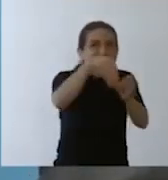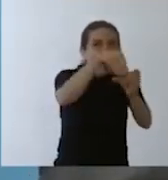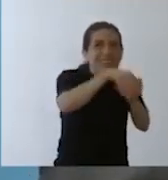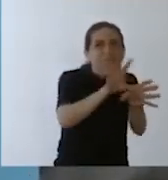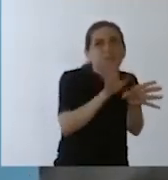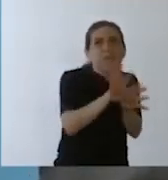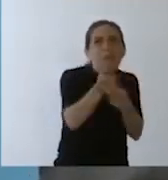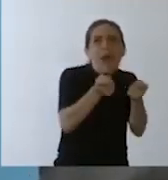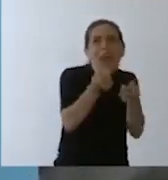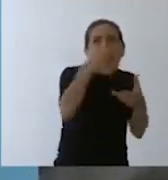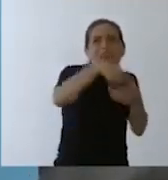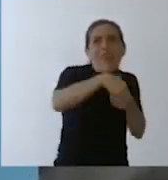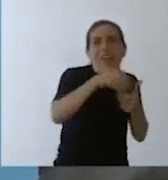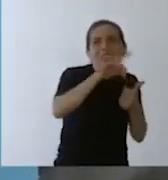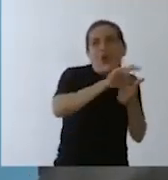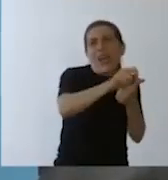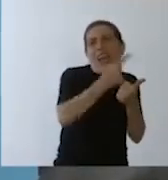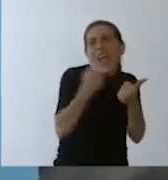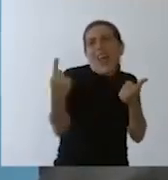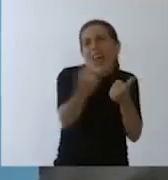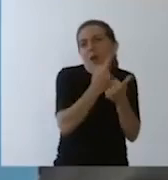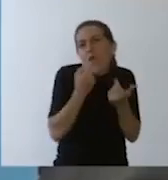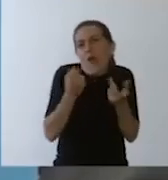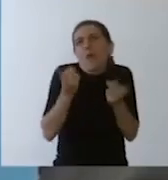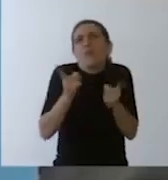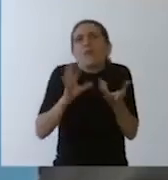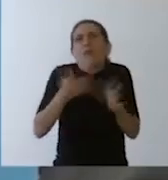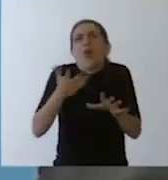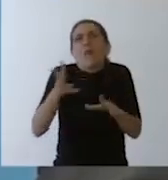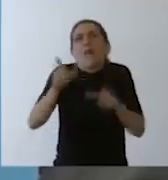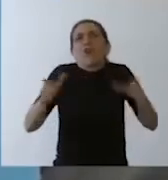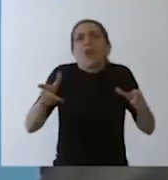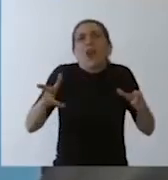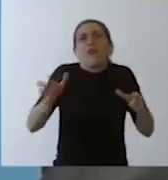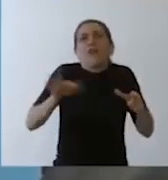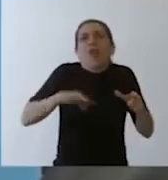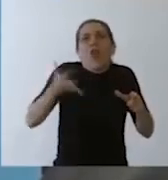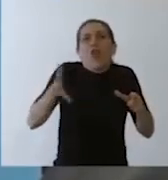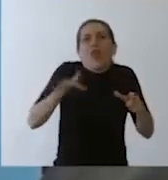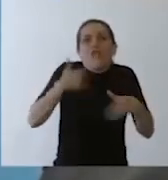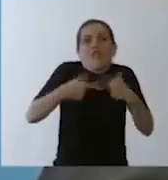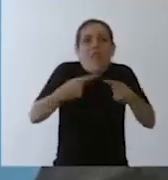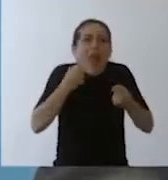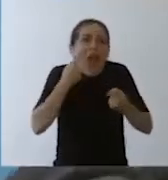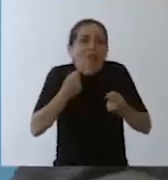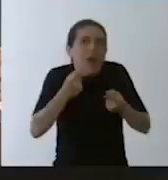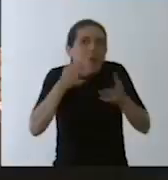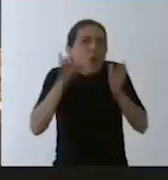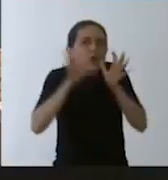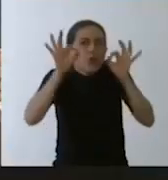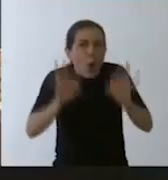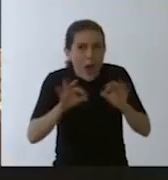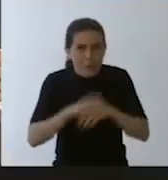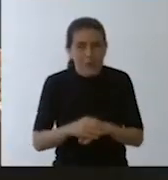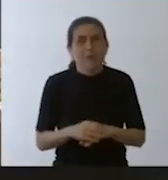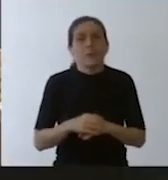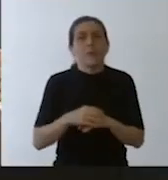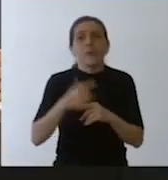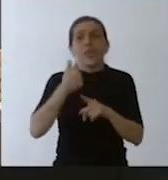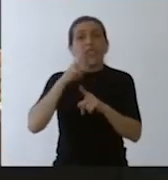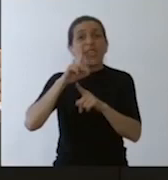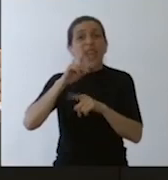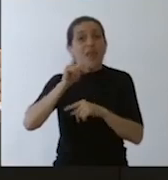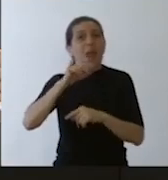con criterio y en la vida de todos los días y mirando las cosas más concretas, ¿no es cierto? Silvia Mercado